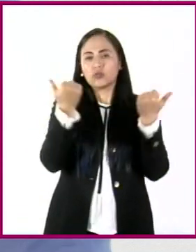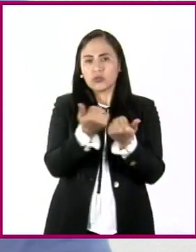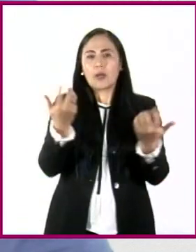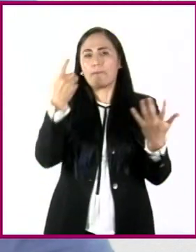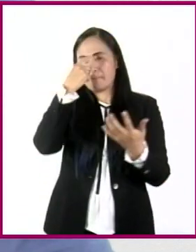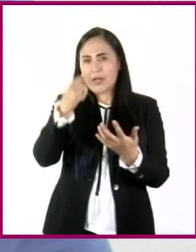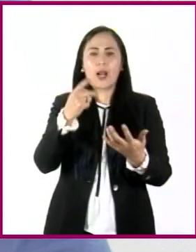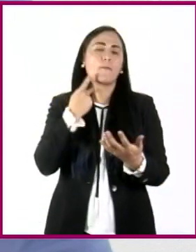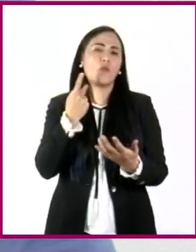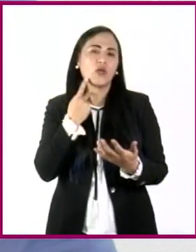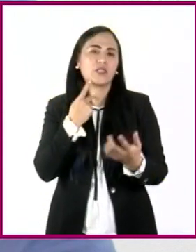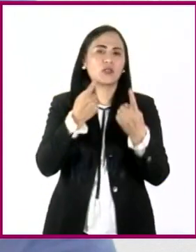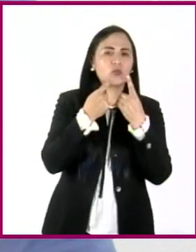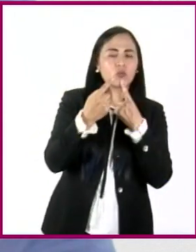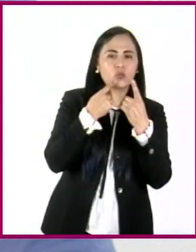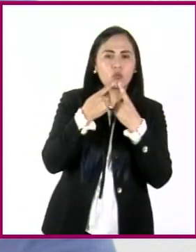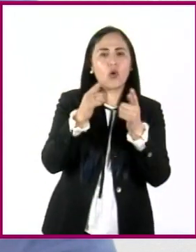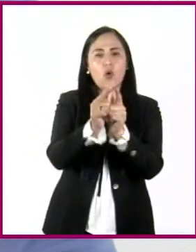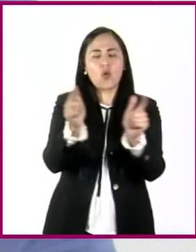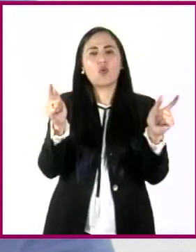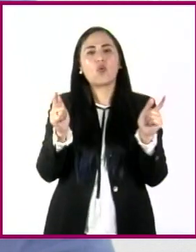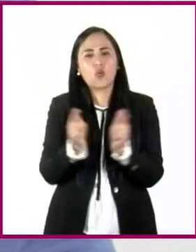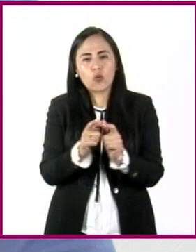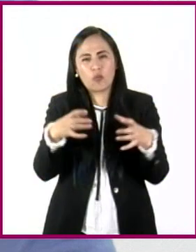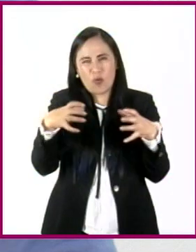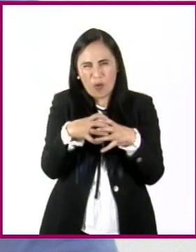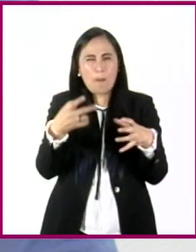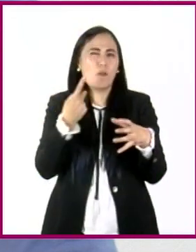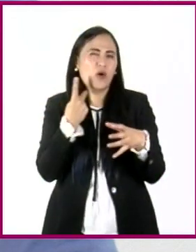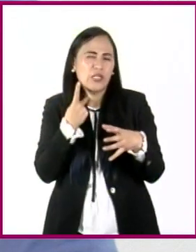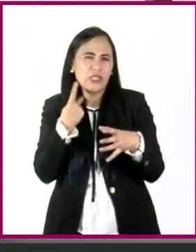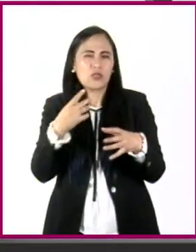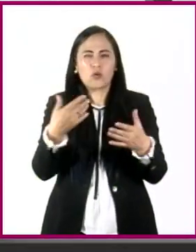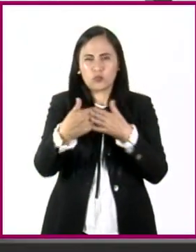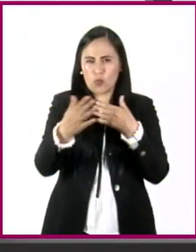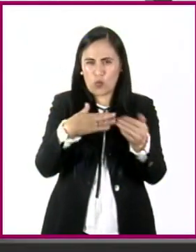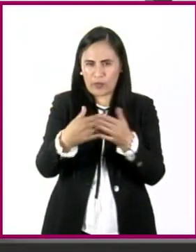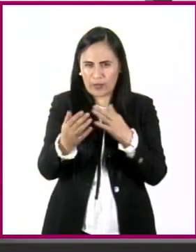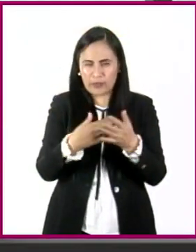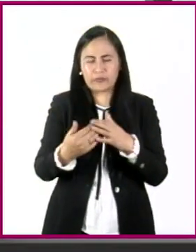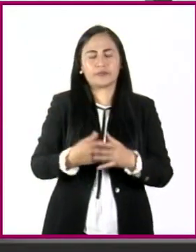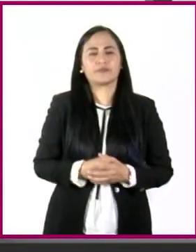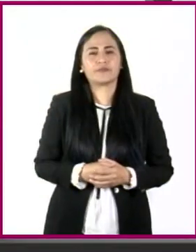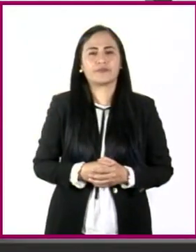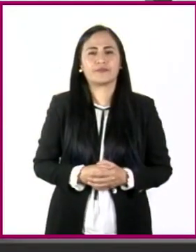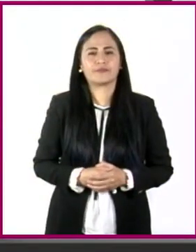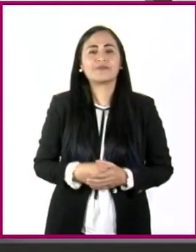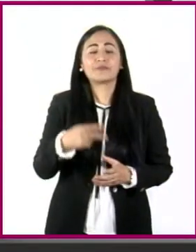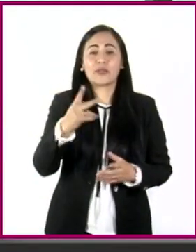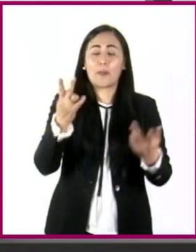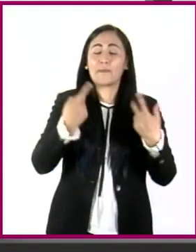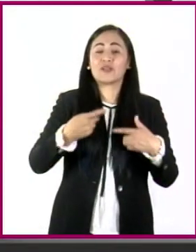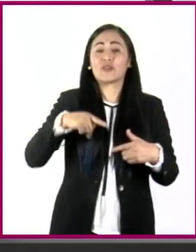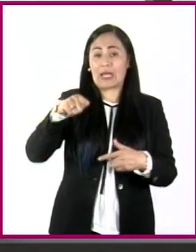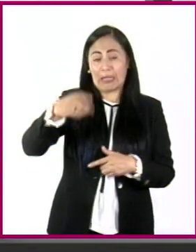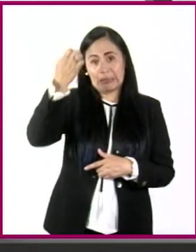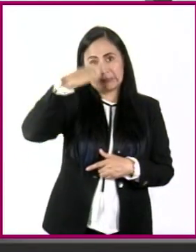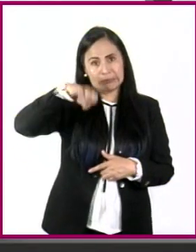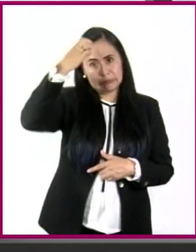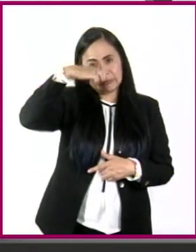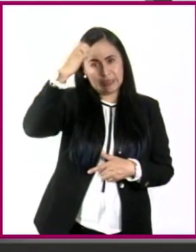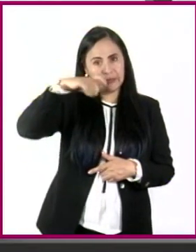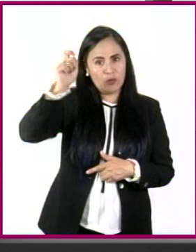político, o lo que es lo mismo, los primeros esbozos de los partidos políticos modernos. Pero dejemos que sea nuestro experto invitado, Carlos